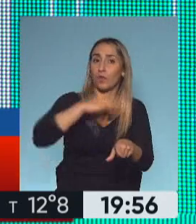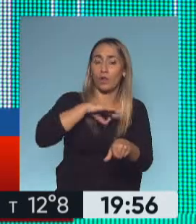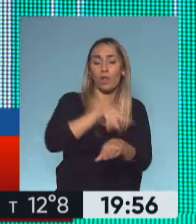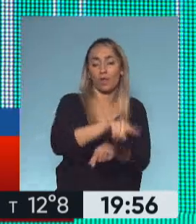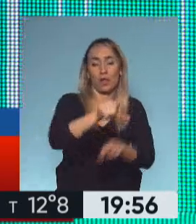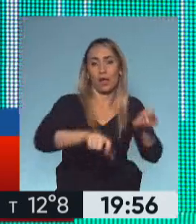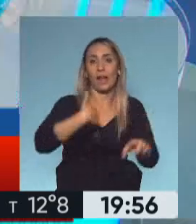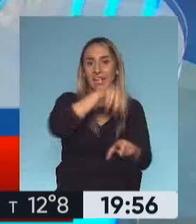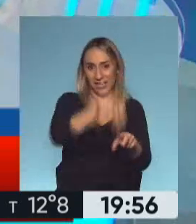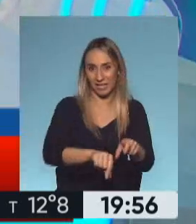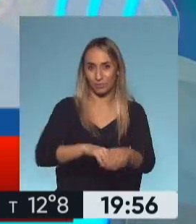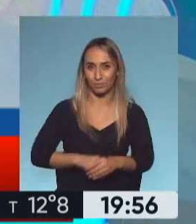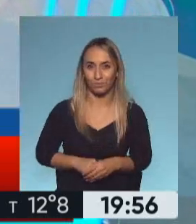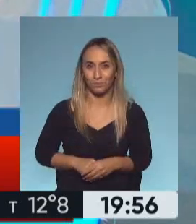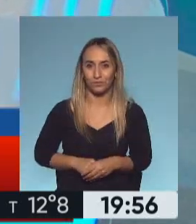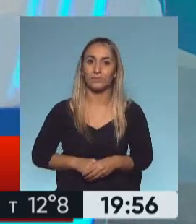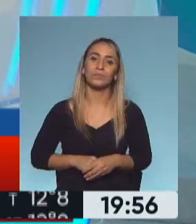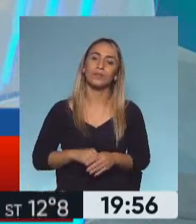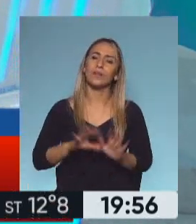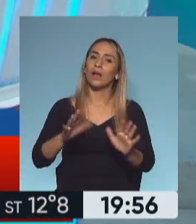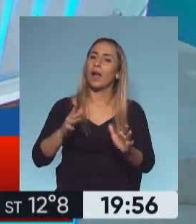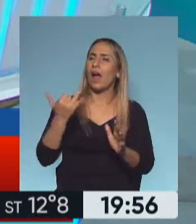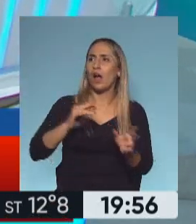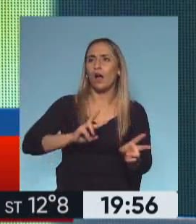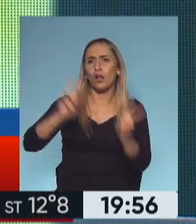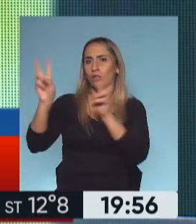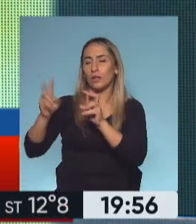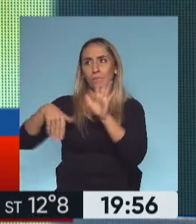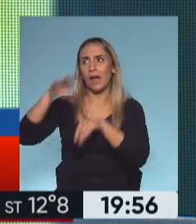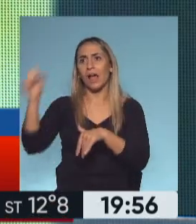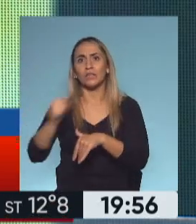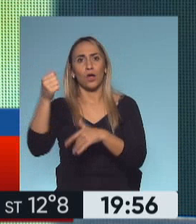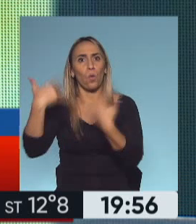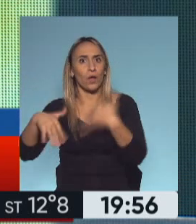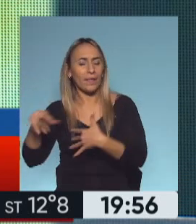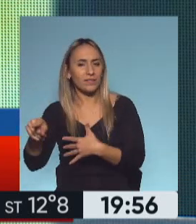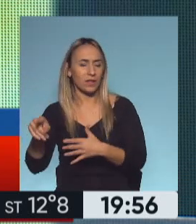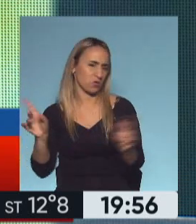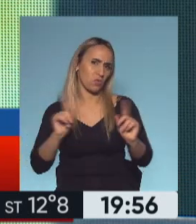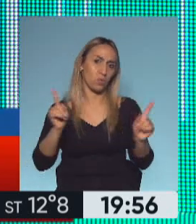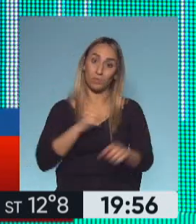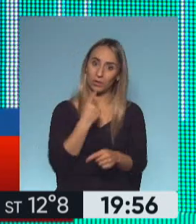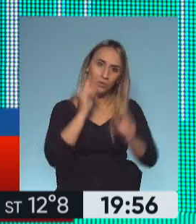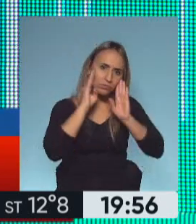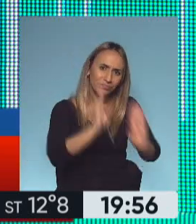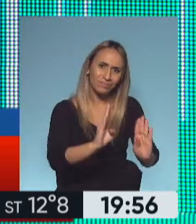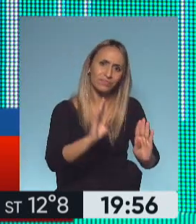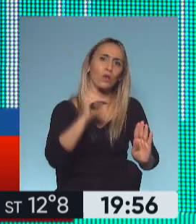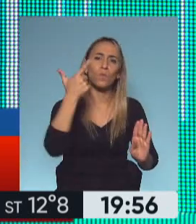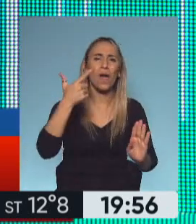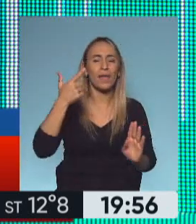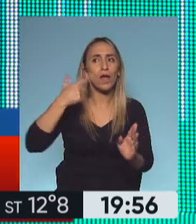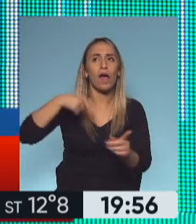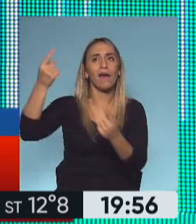ser más urgente que todo esto? No, para nosotros la prioridad sigue siendo, lo dijo nuestro presidente también hoy, ¿no? No hay margen, me parece que la